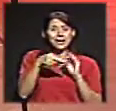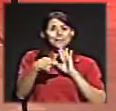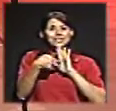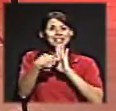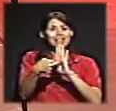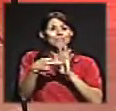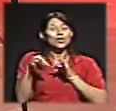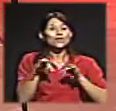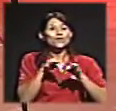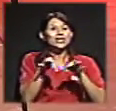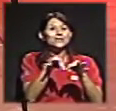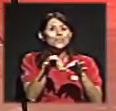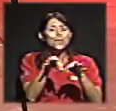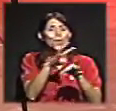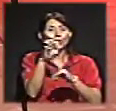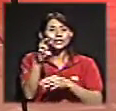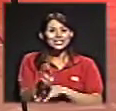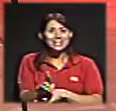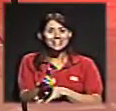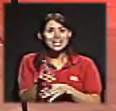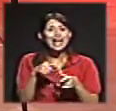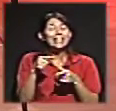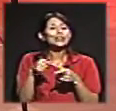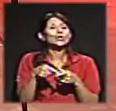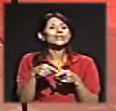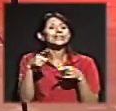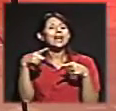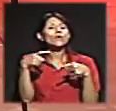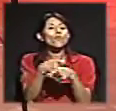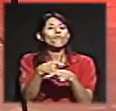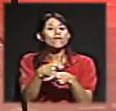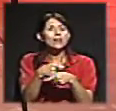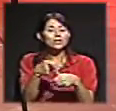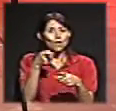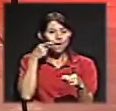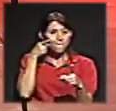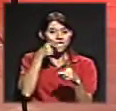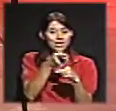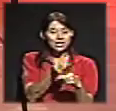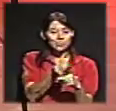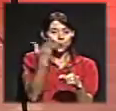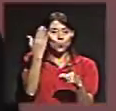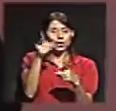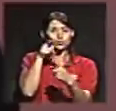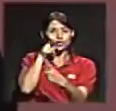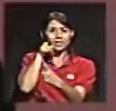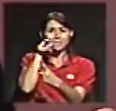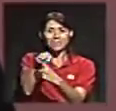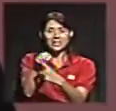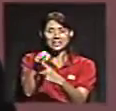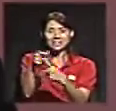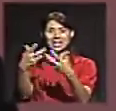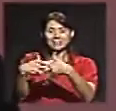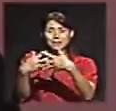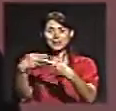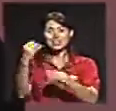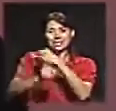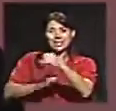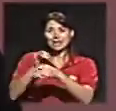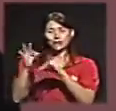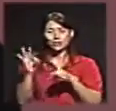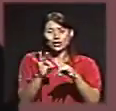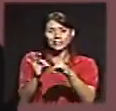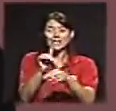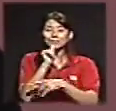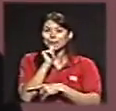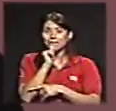surge un conflicto entre los fines públicos y los fines de las transnacionales turísticas